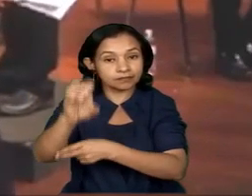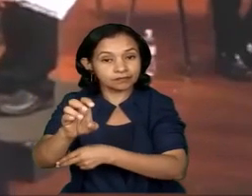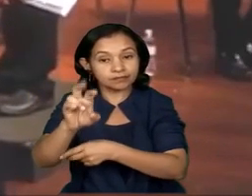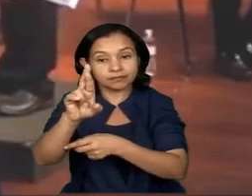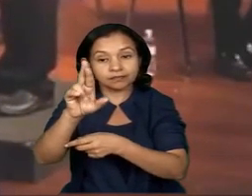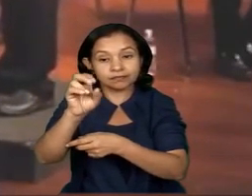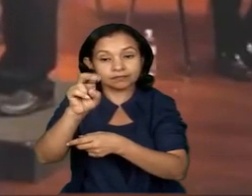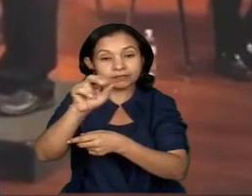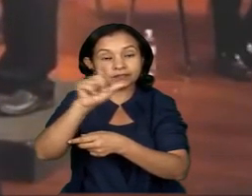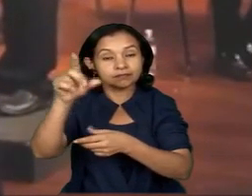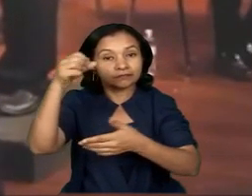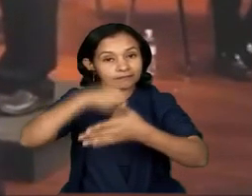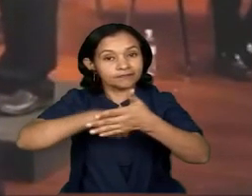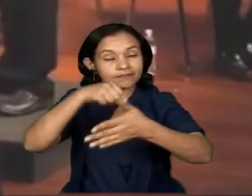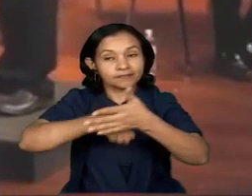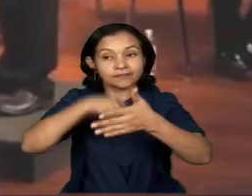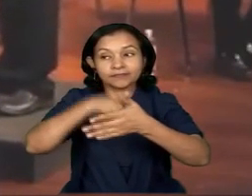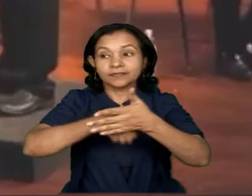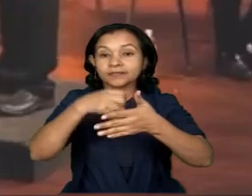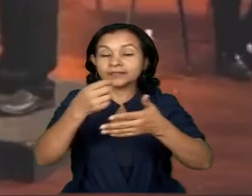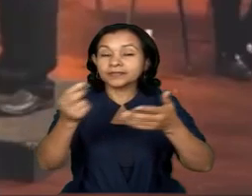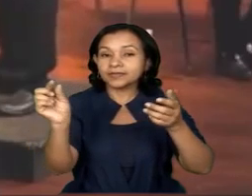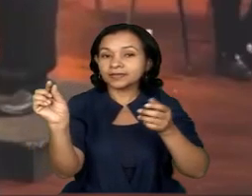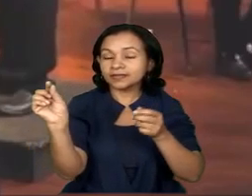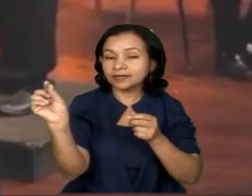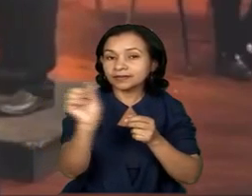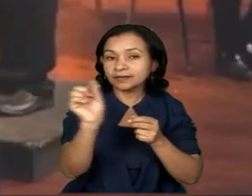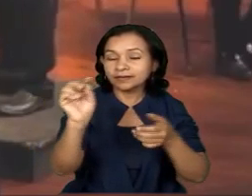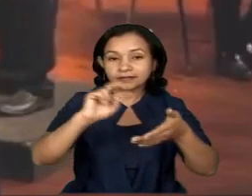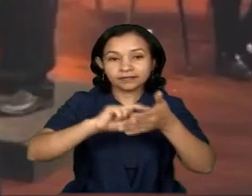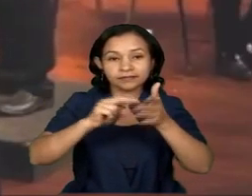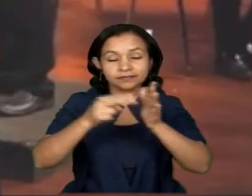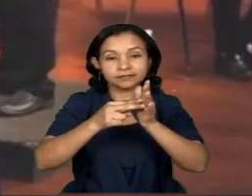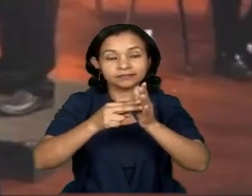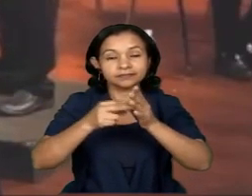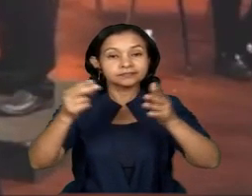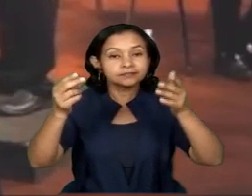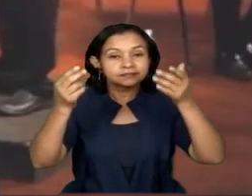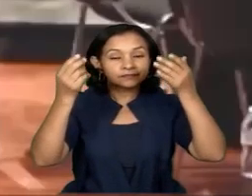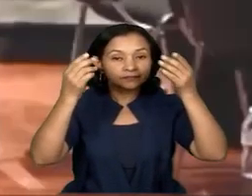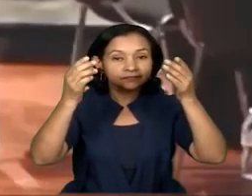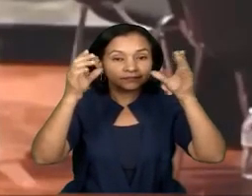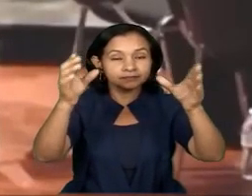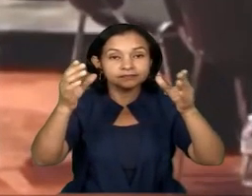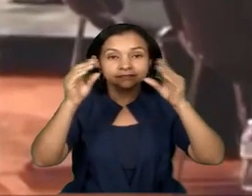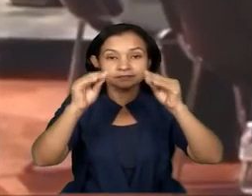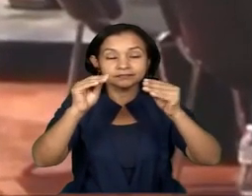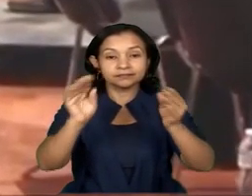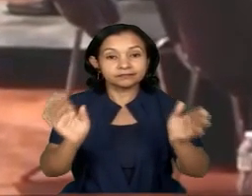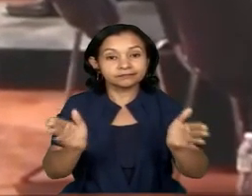son esfuerzos que ahorita constituyen talleres de arte, cultura y tradición y